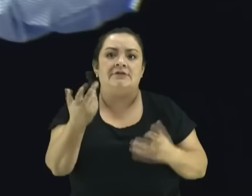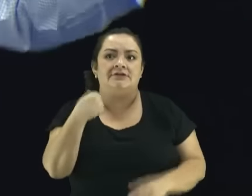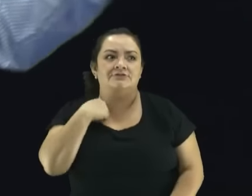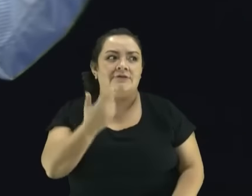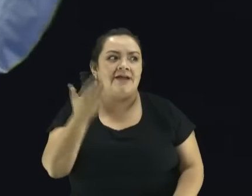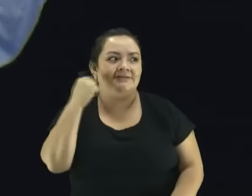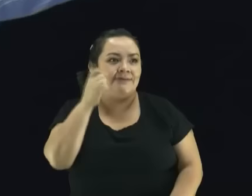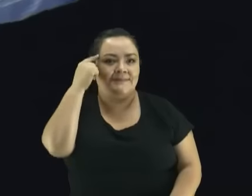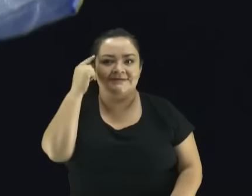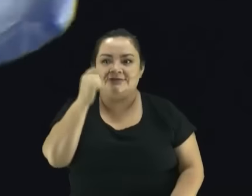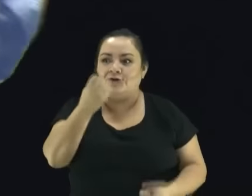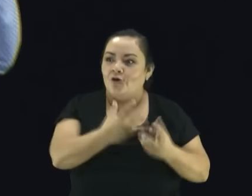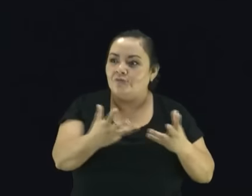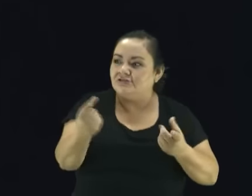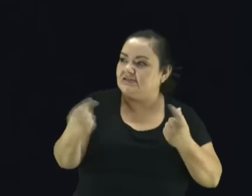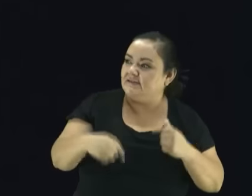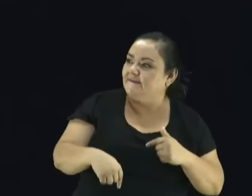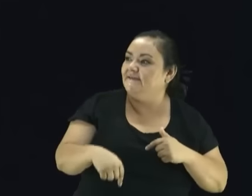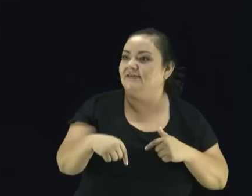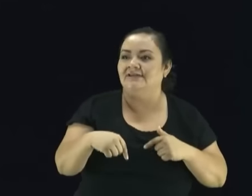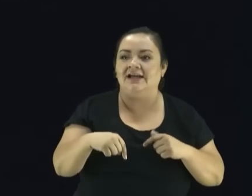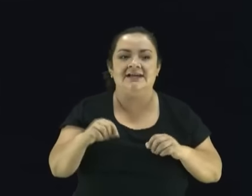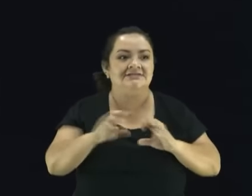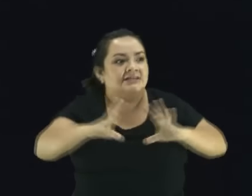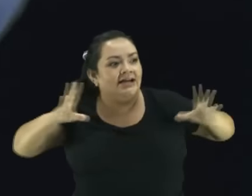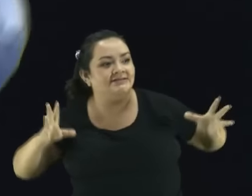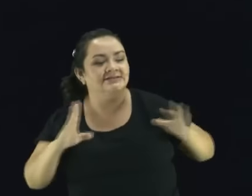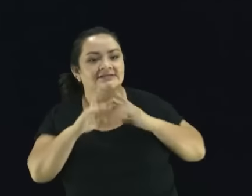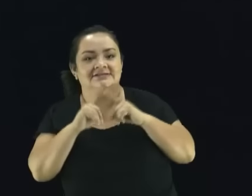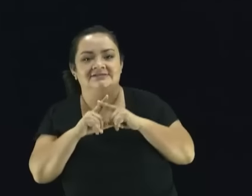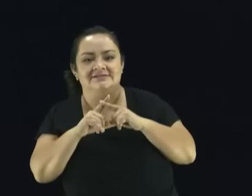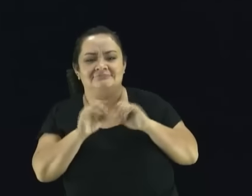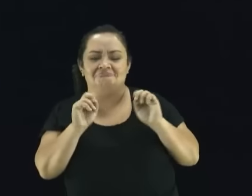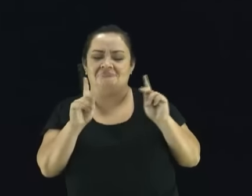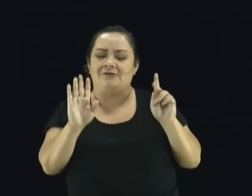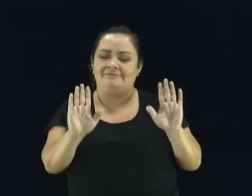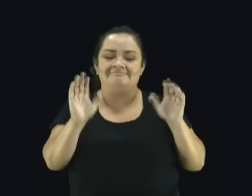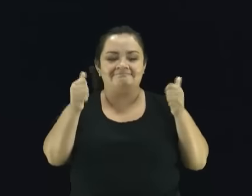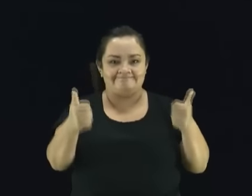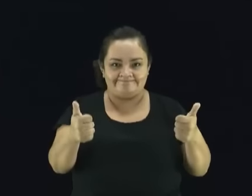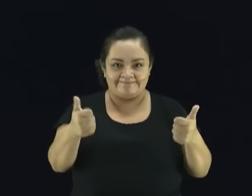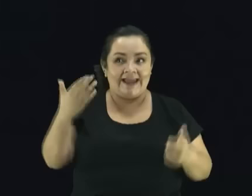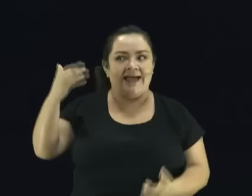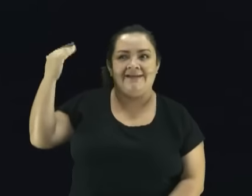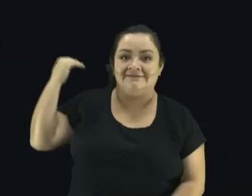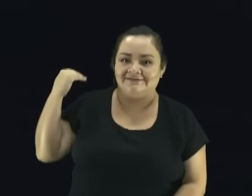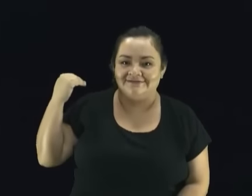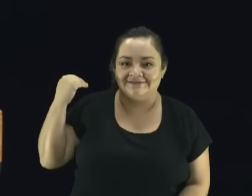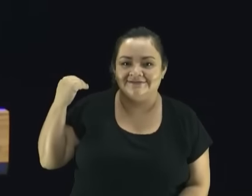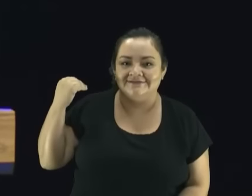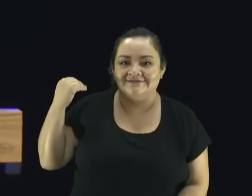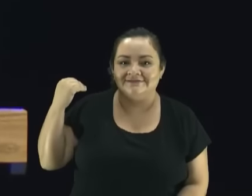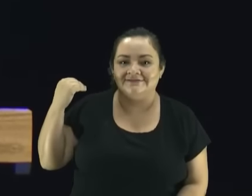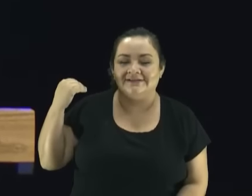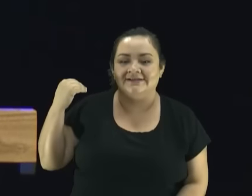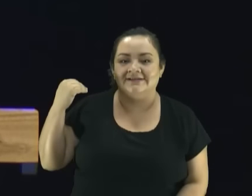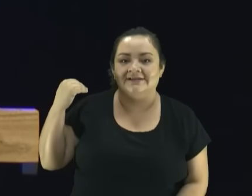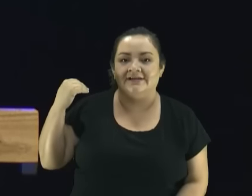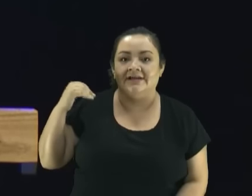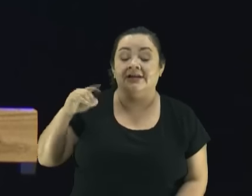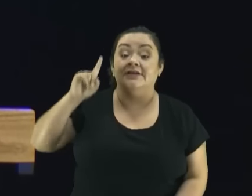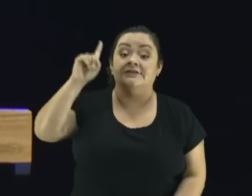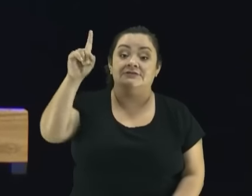números empilado en estadísticas empilado en crecer lo que quieran no le preocupa lo que Dios va